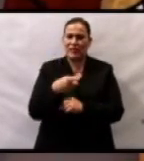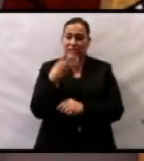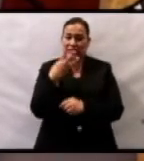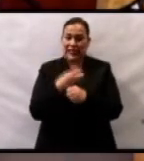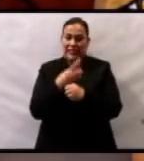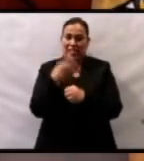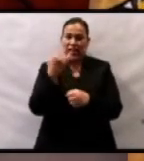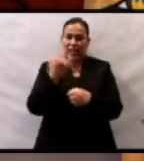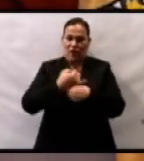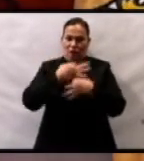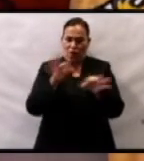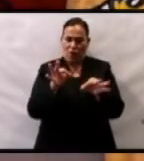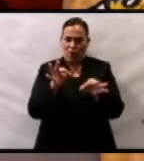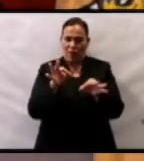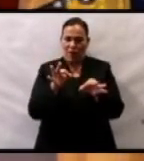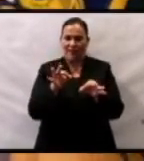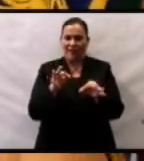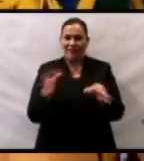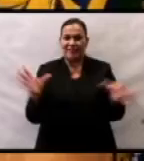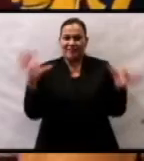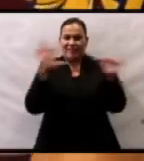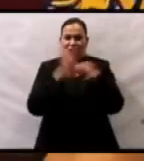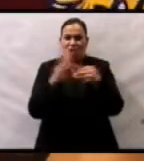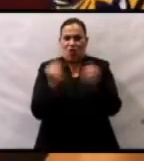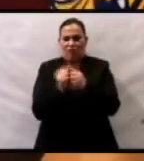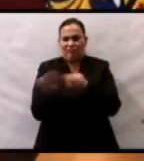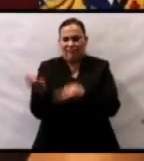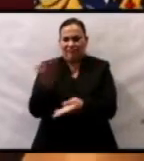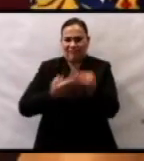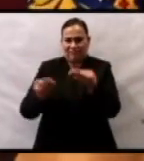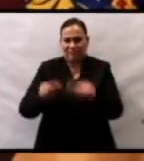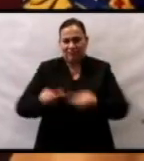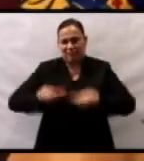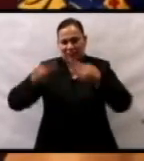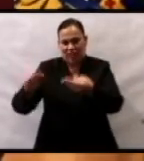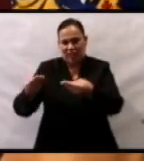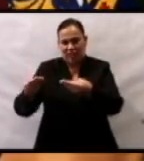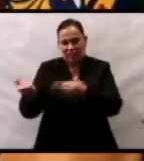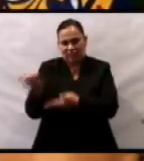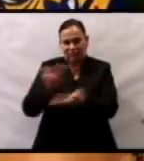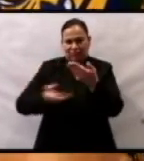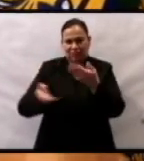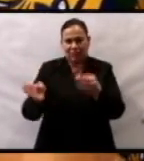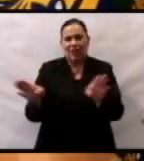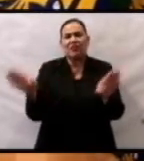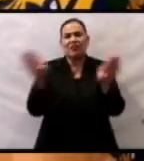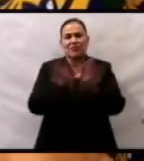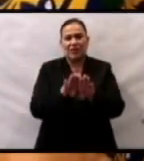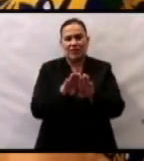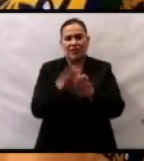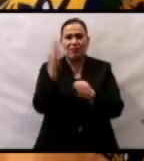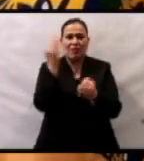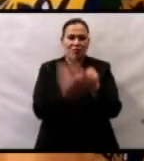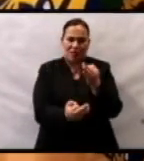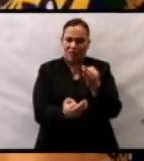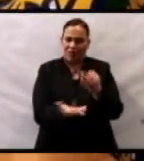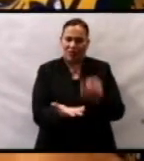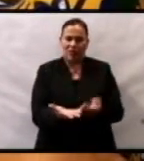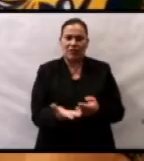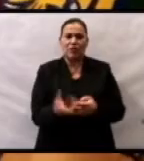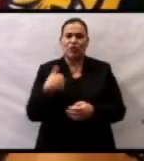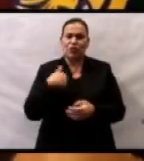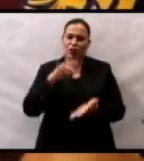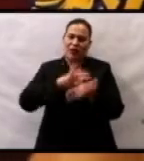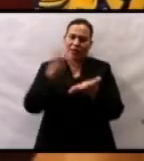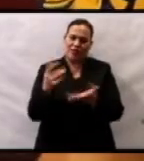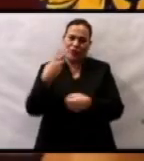informe empalmado con la entrega-recepción, de alguna manera significa un cierre de ciclo. Así que agradezco la invitación